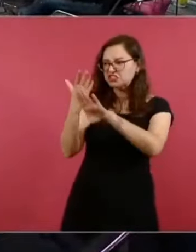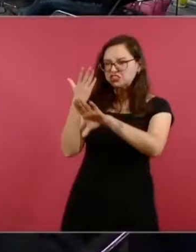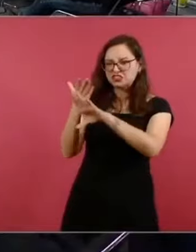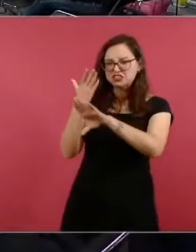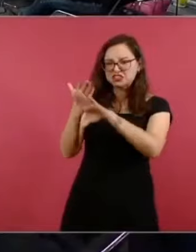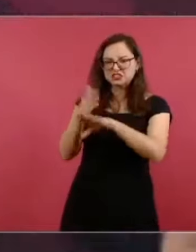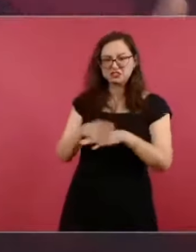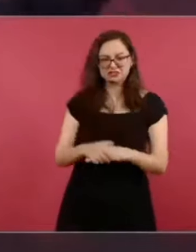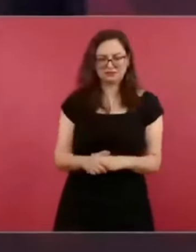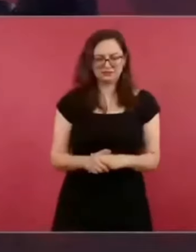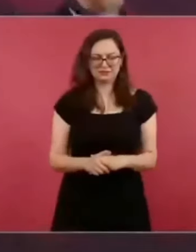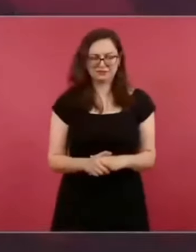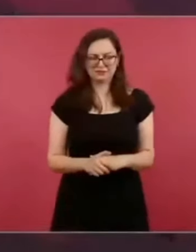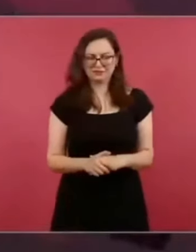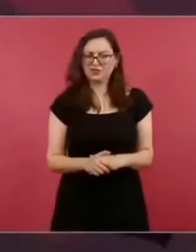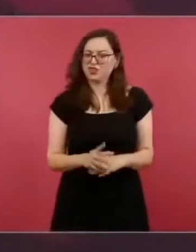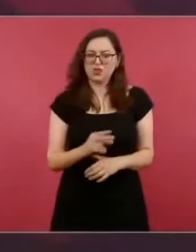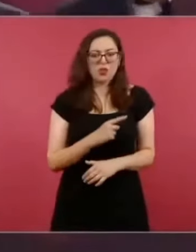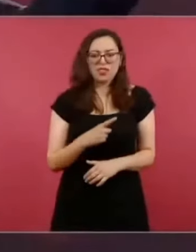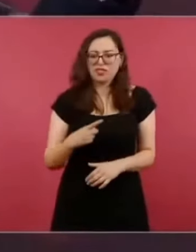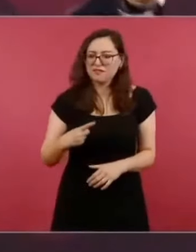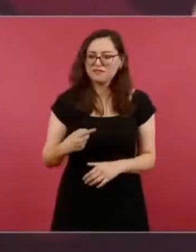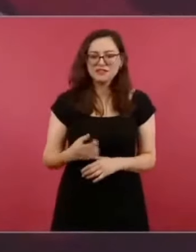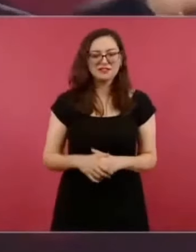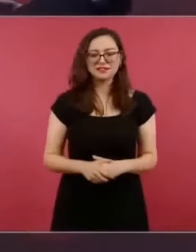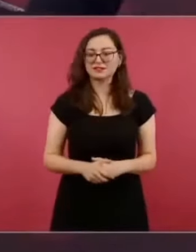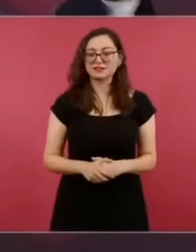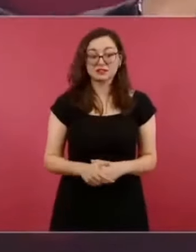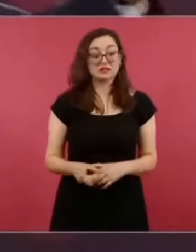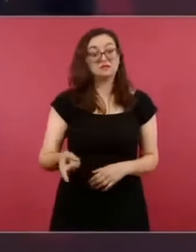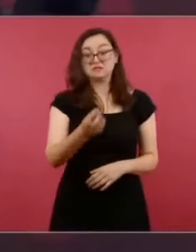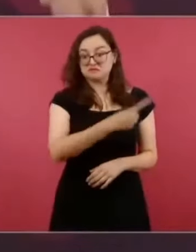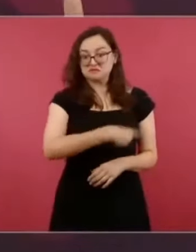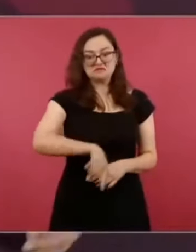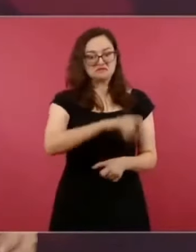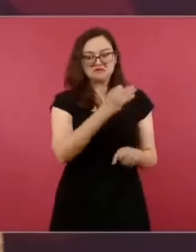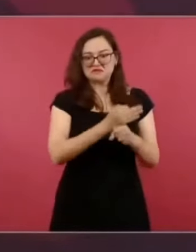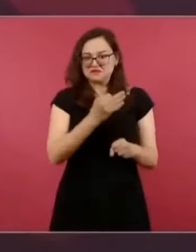porque están en plena guerra sucia,